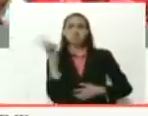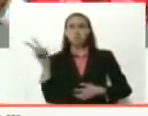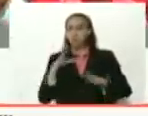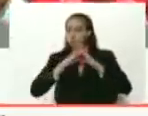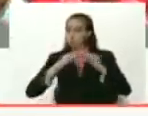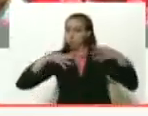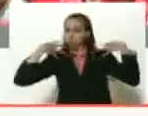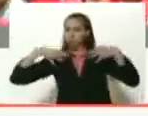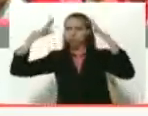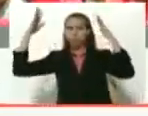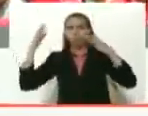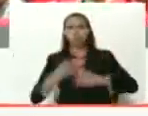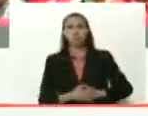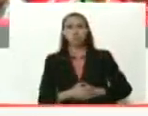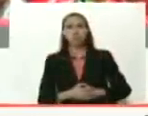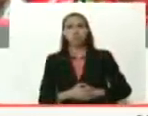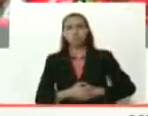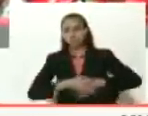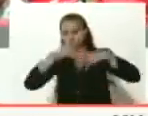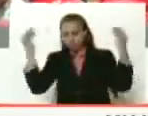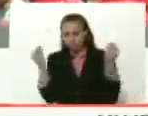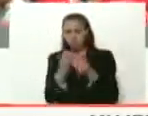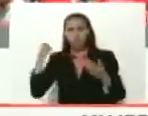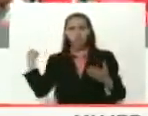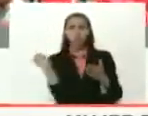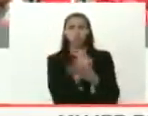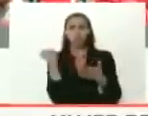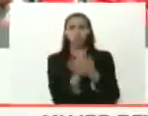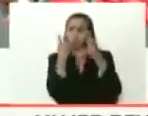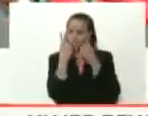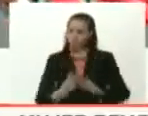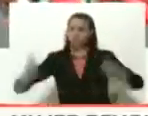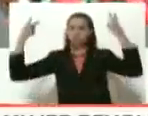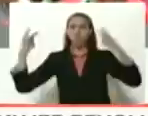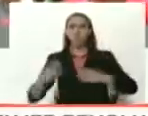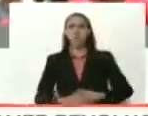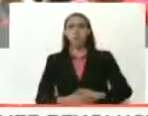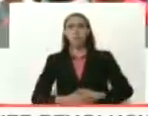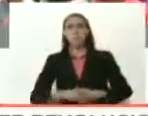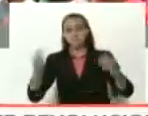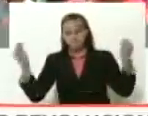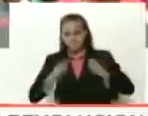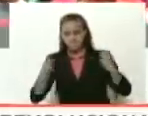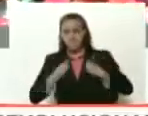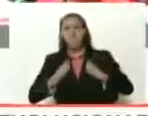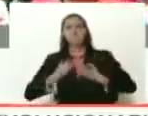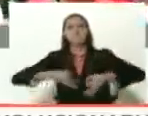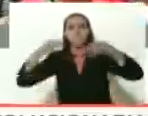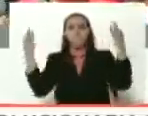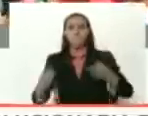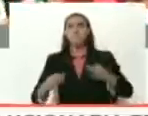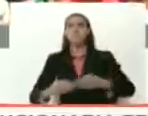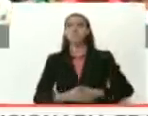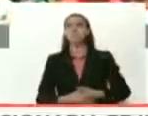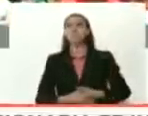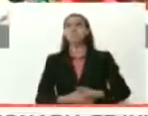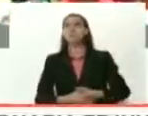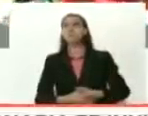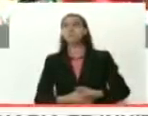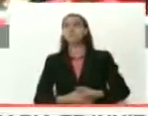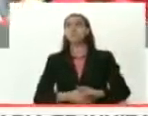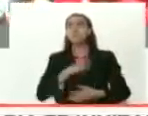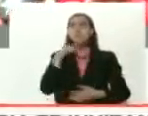la calle! ¡Vamos a la batalla! ¡Vamos a la victoria! ¡Patria o muerte! ¡Patria o muerte!